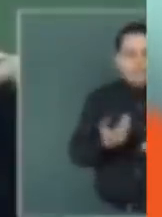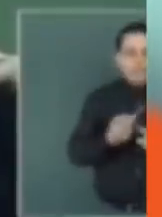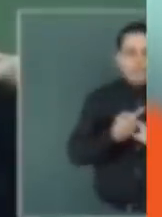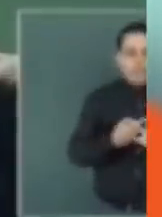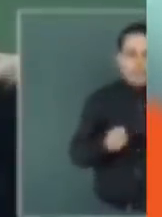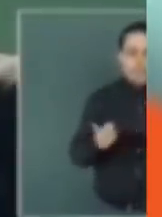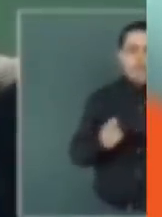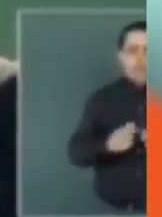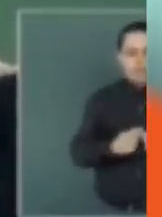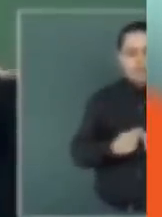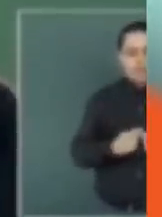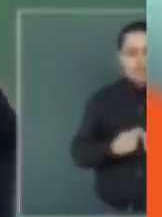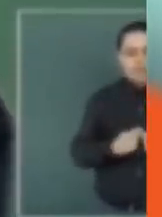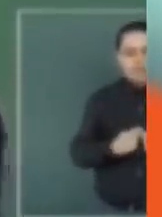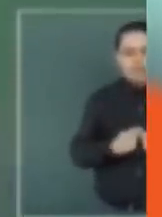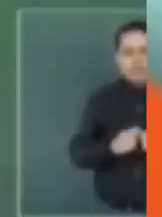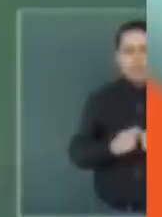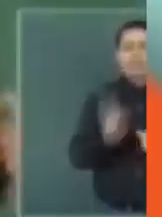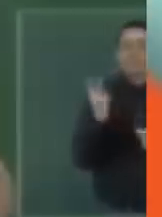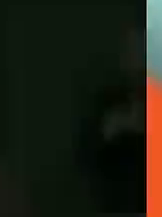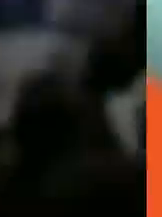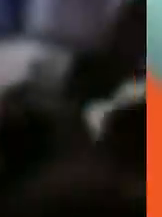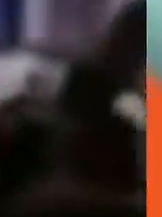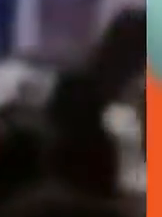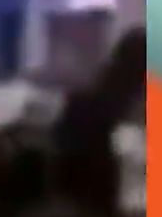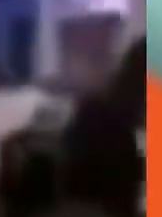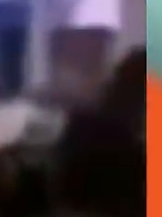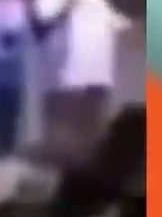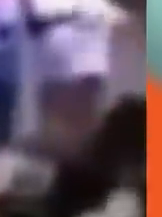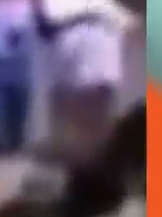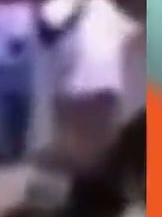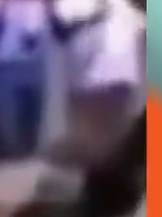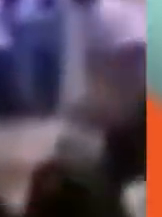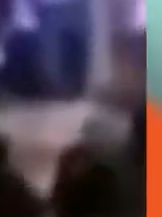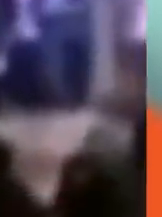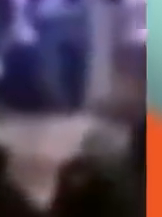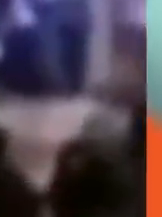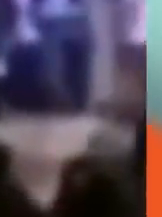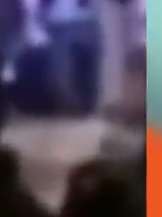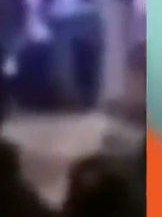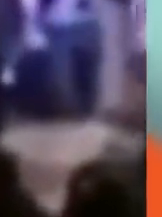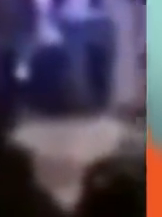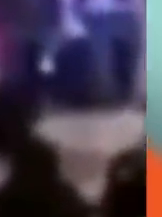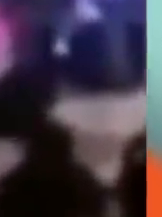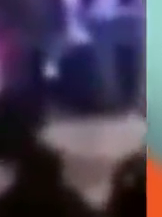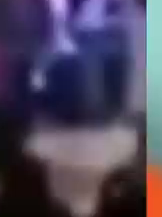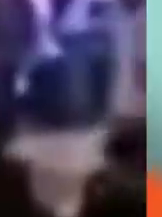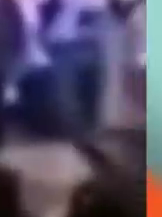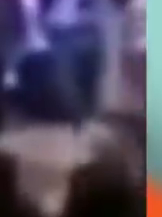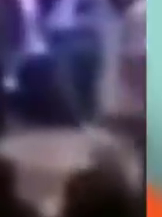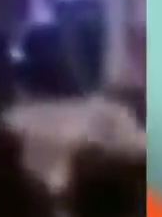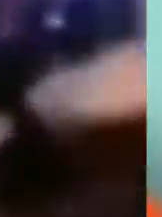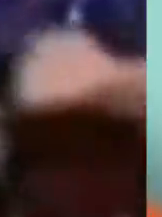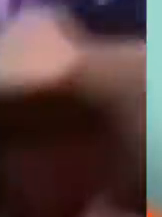puede significar 2 millones de pesos. Que le robé a la presidencia, sí le robé, sí le robé,